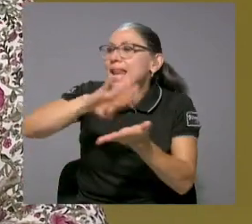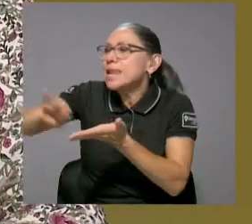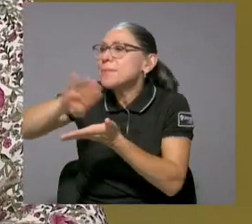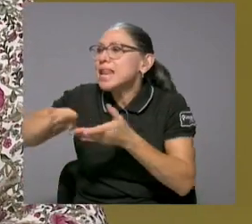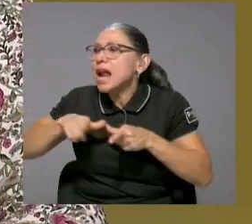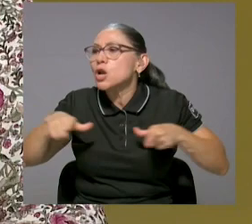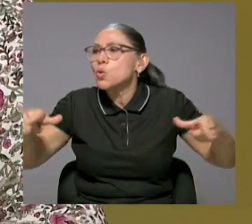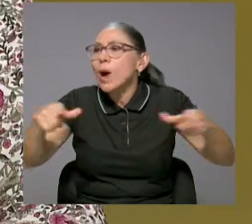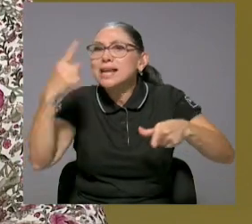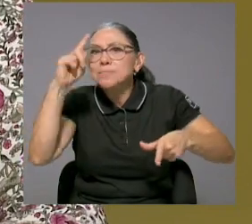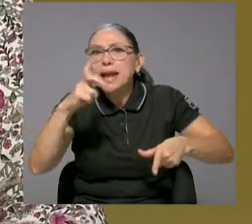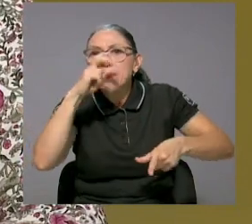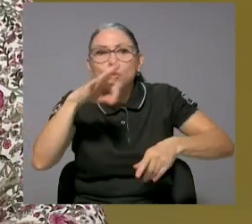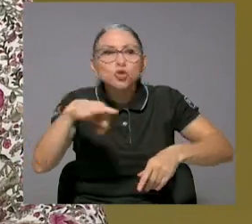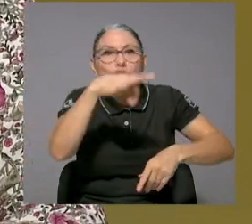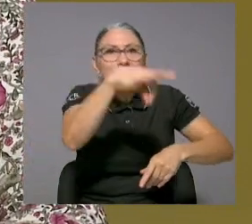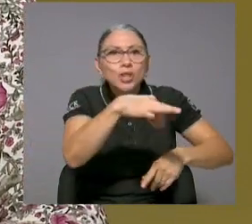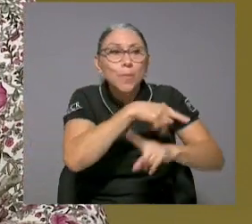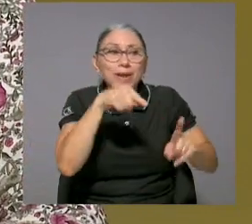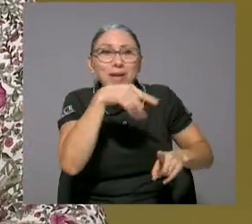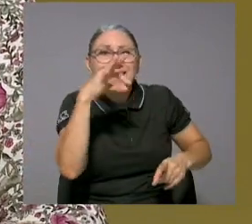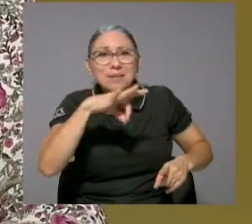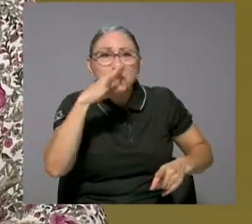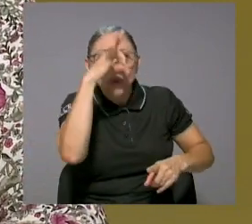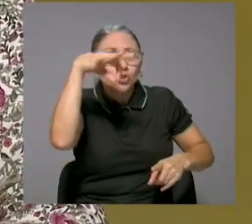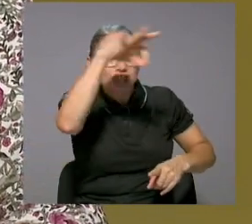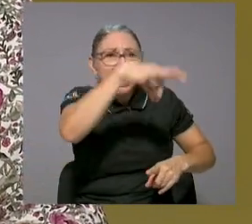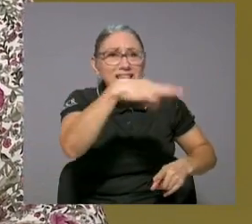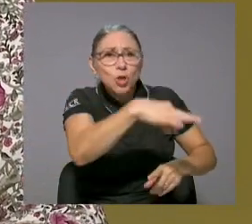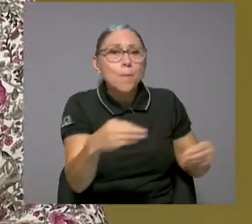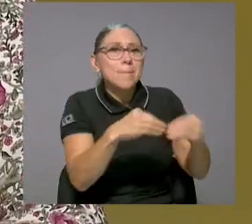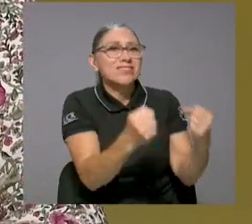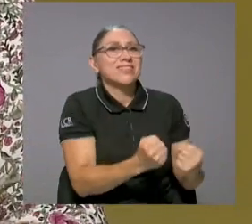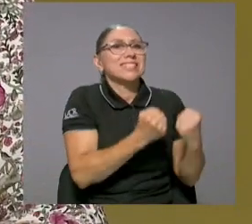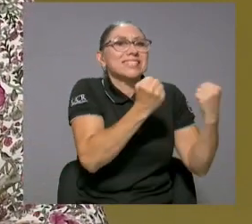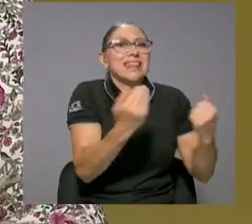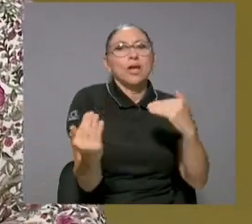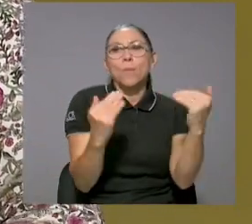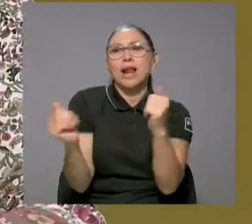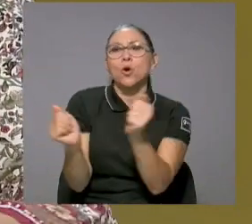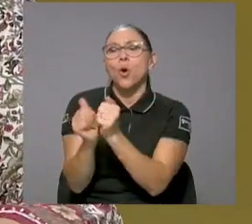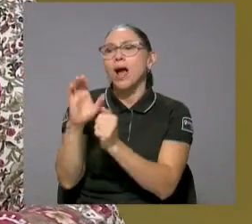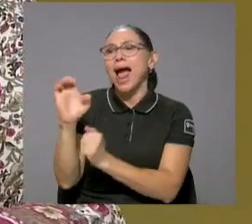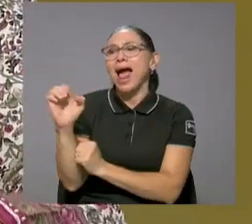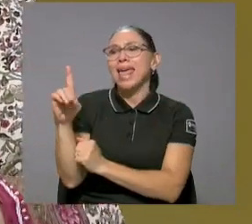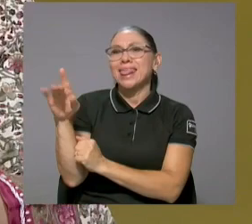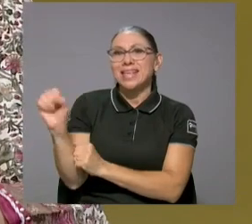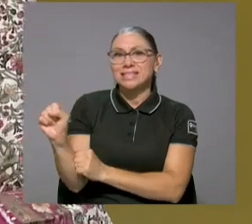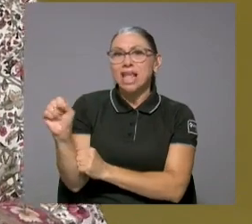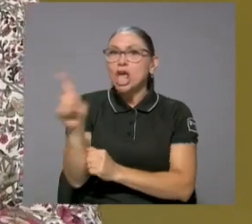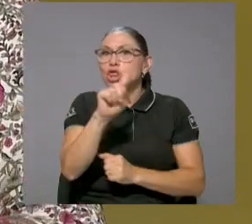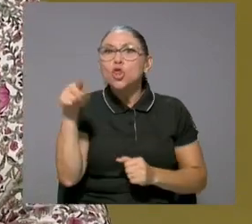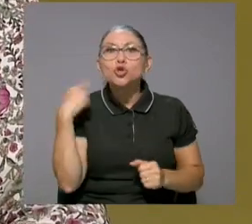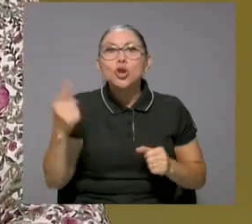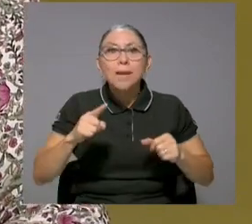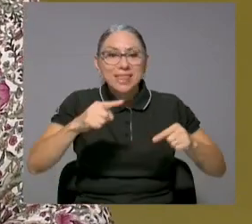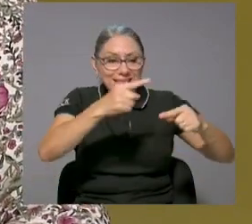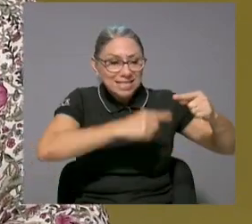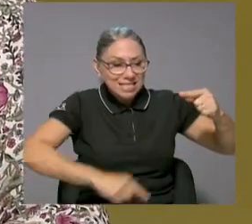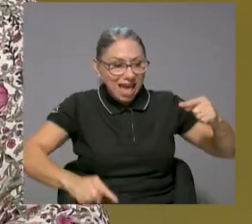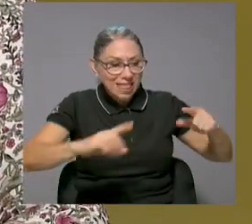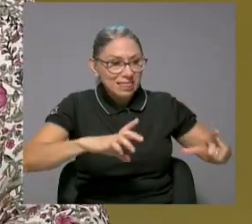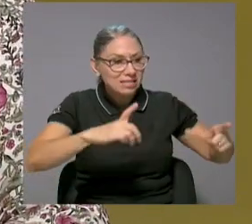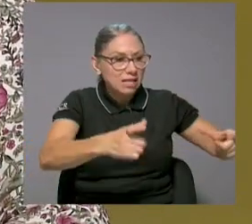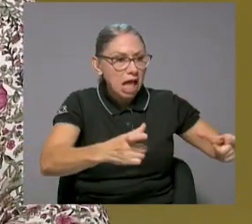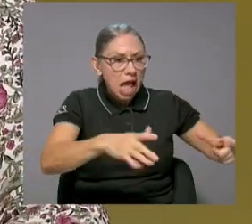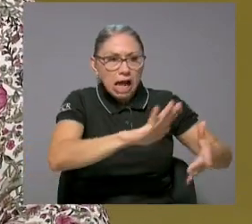es un poquito más resistente que la Aedes, entonces va a requerir no solamente eliminar llantas y reservorios de agua y demás, sino